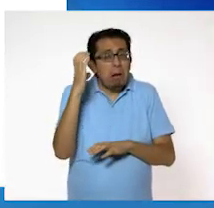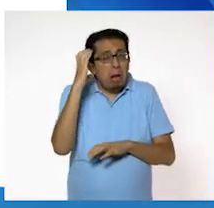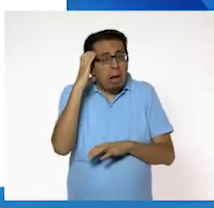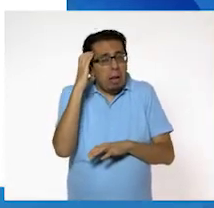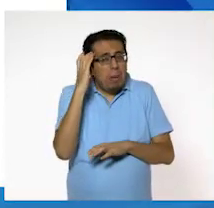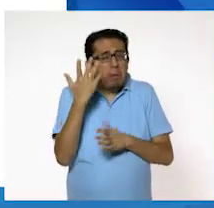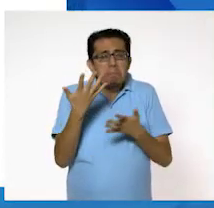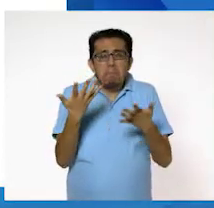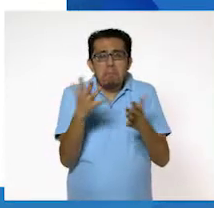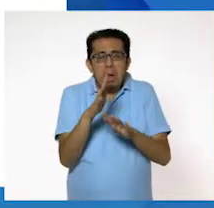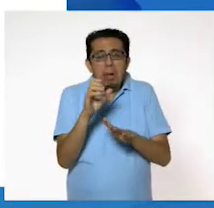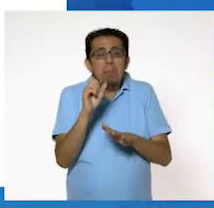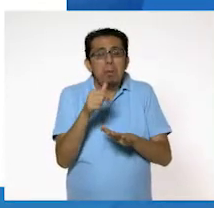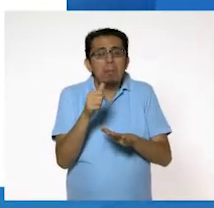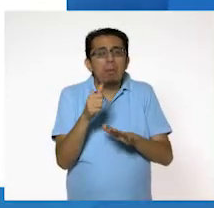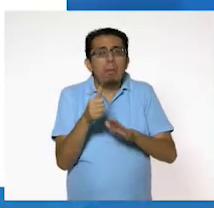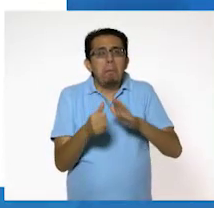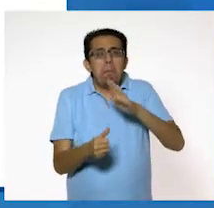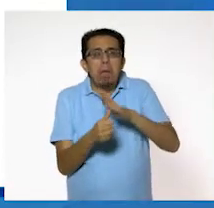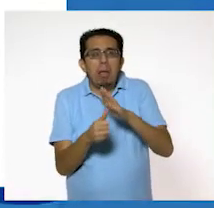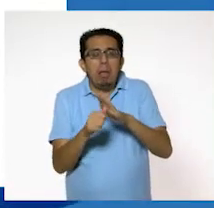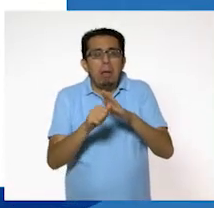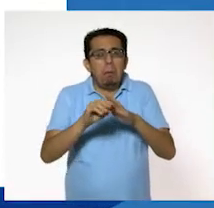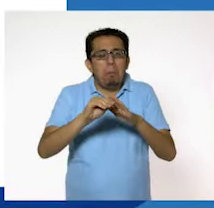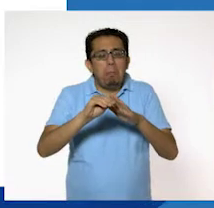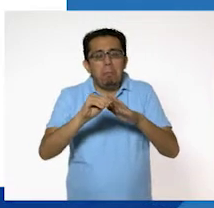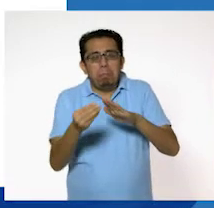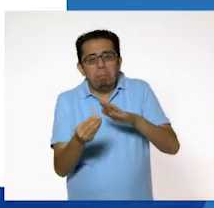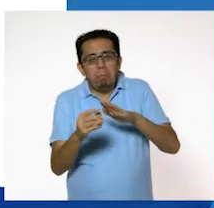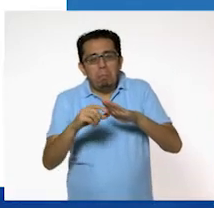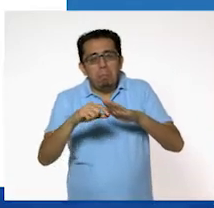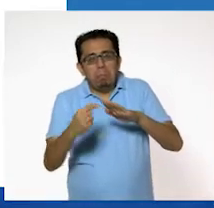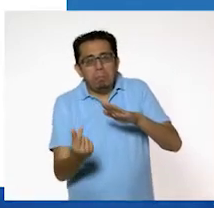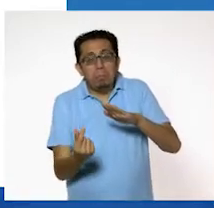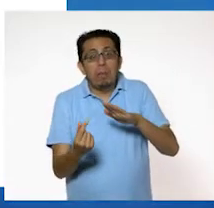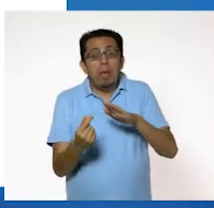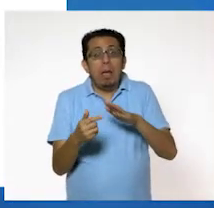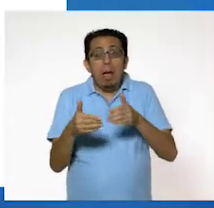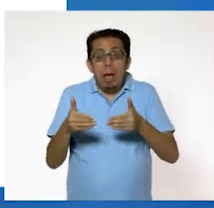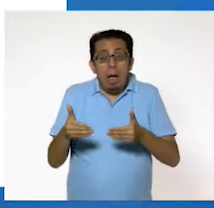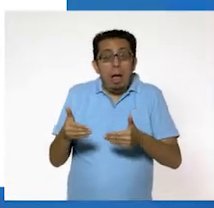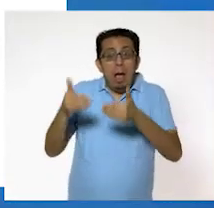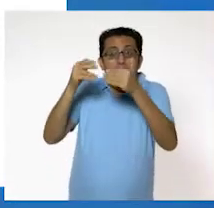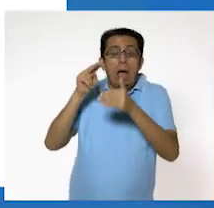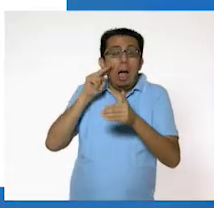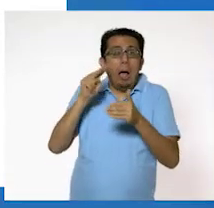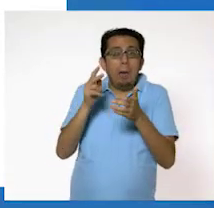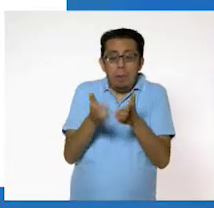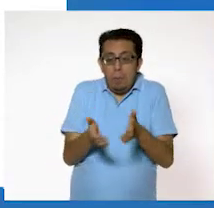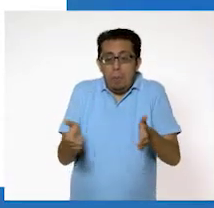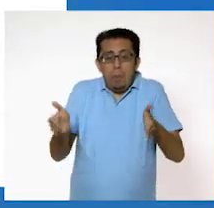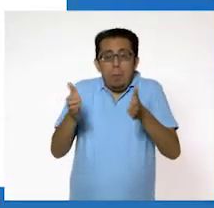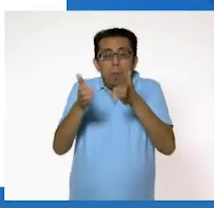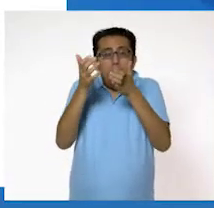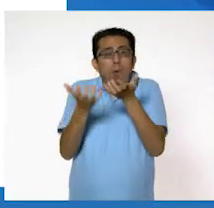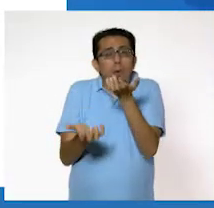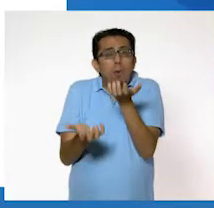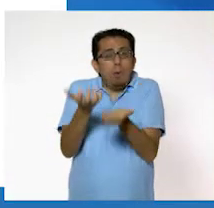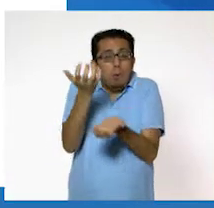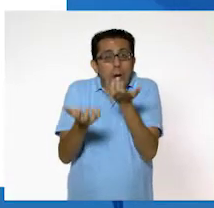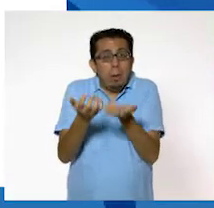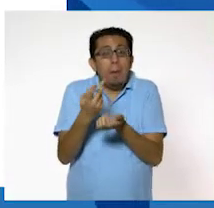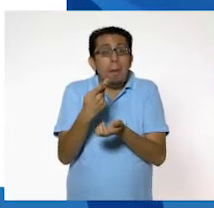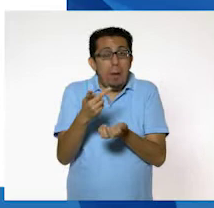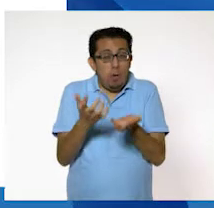y una mesita desvencijada. En la pared del fondo se veía una chimenea con el fuego encendido, pero